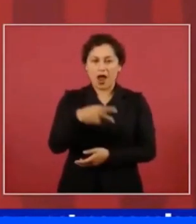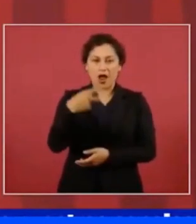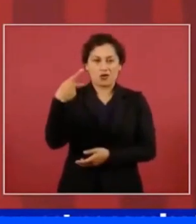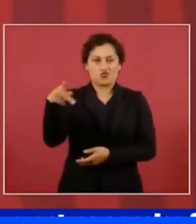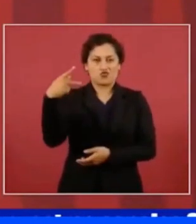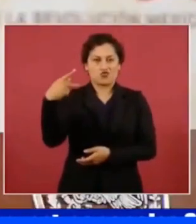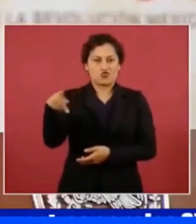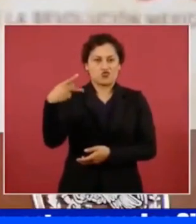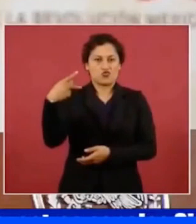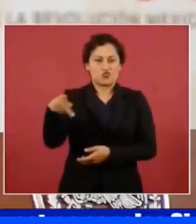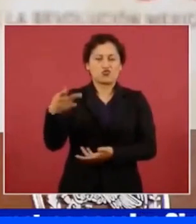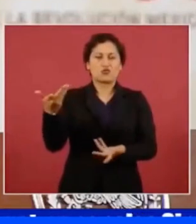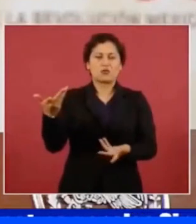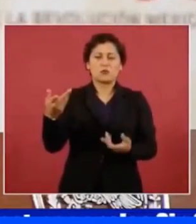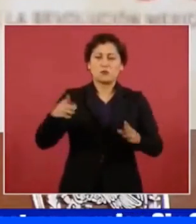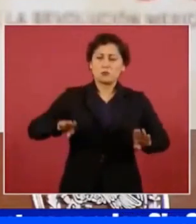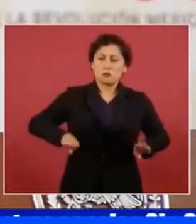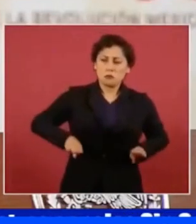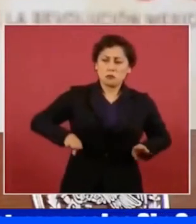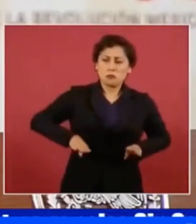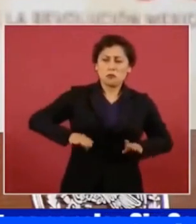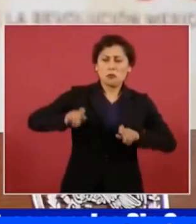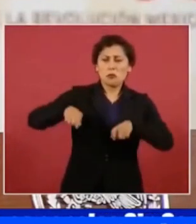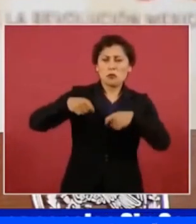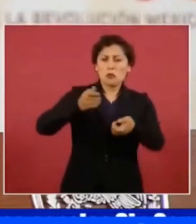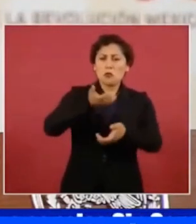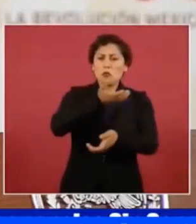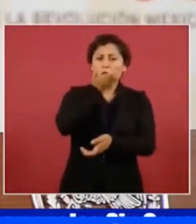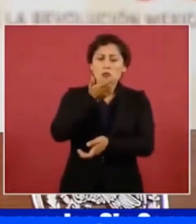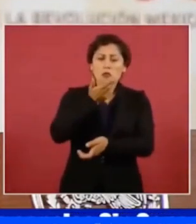conservadores y los que dominaban antes.